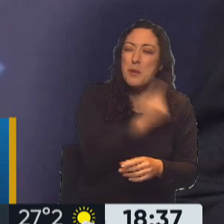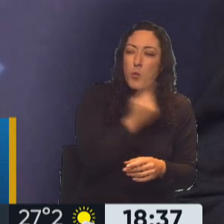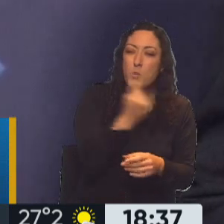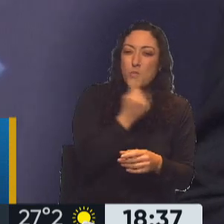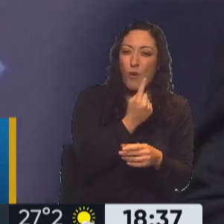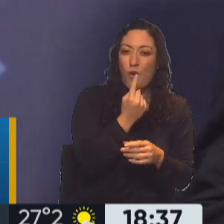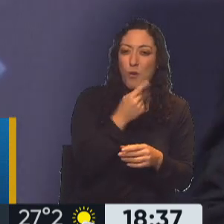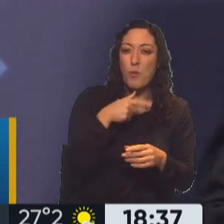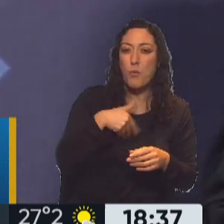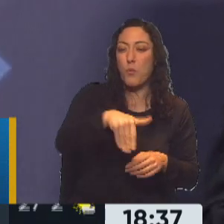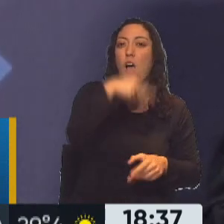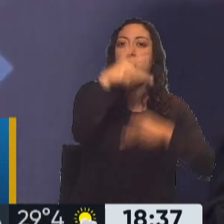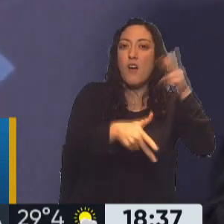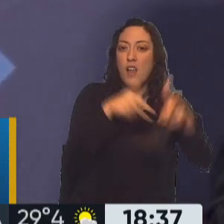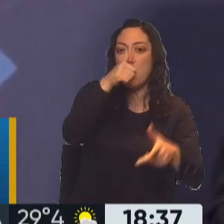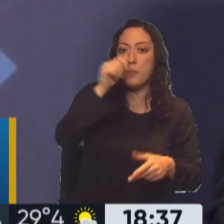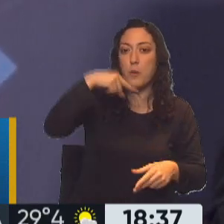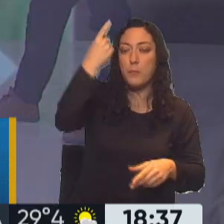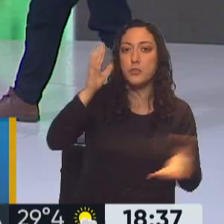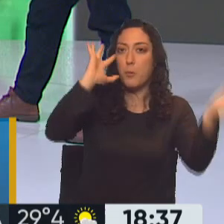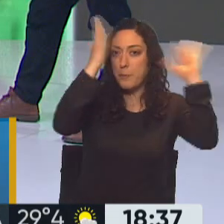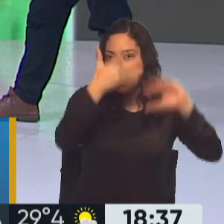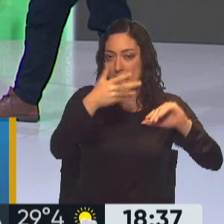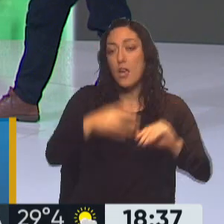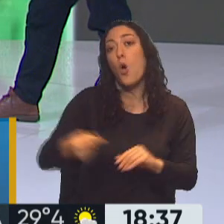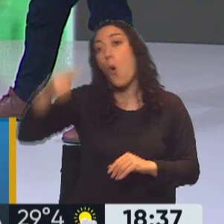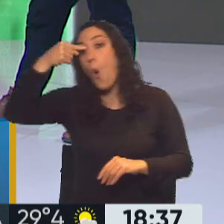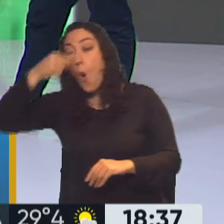tener en este próximo domingo Javier Milei, y el